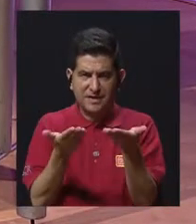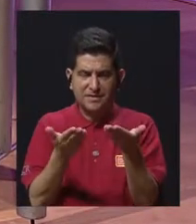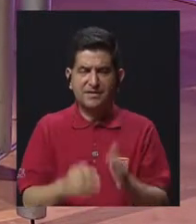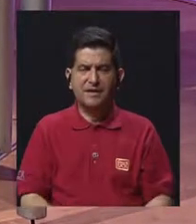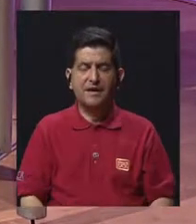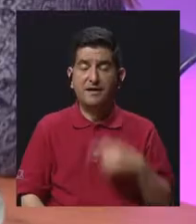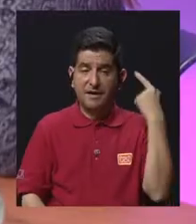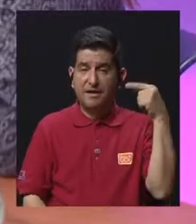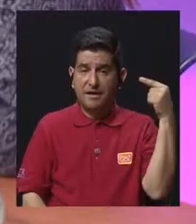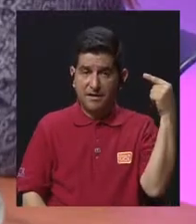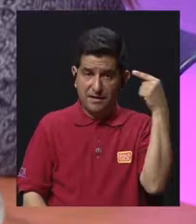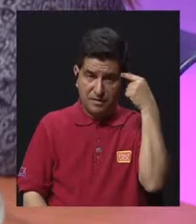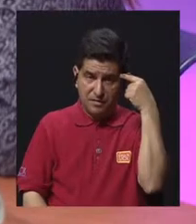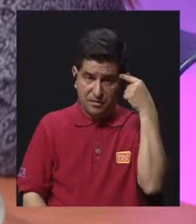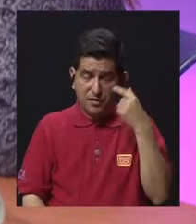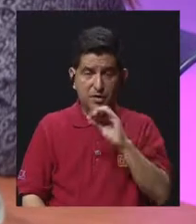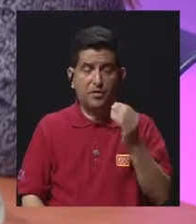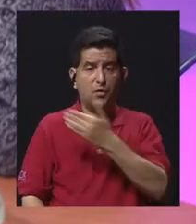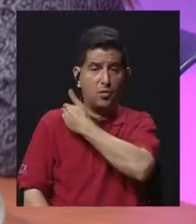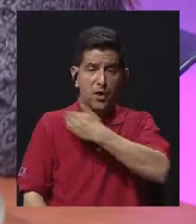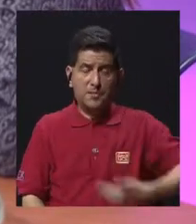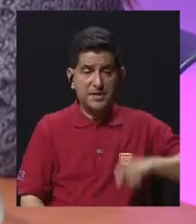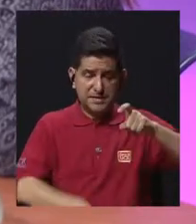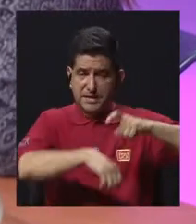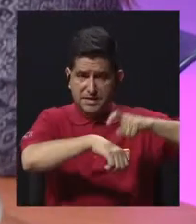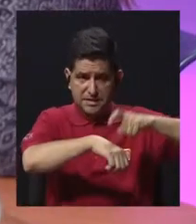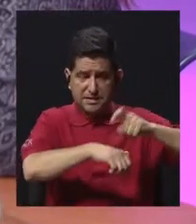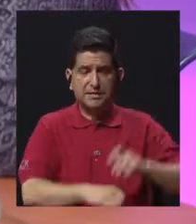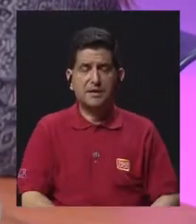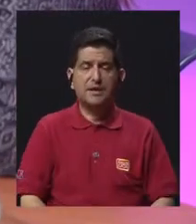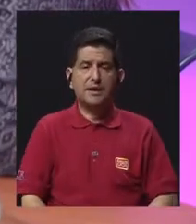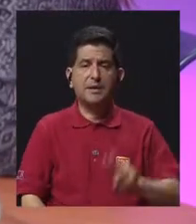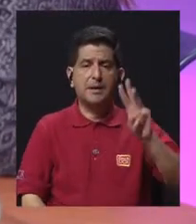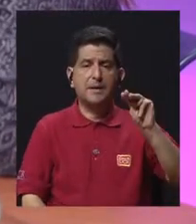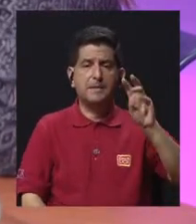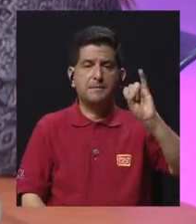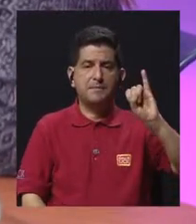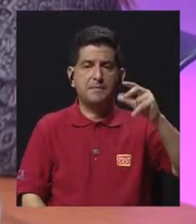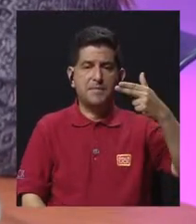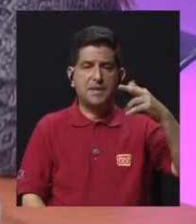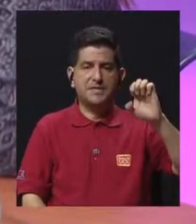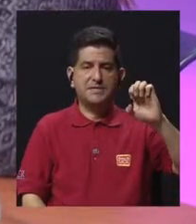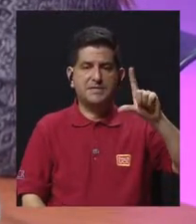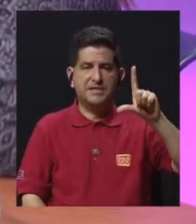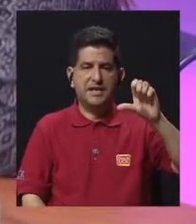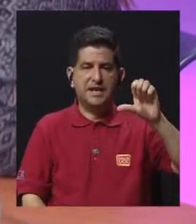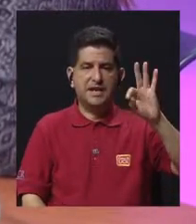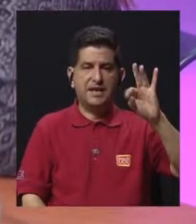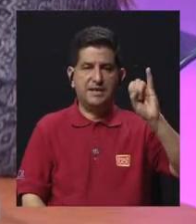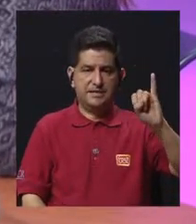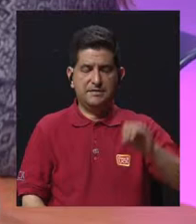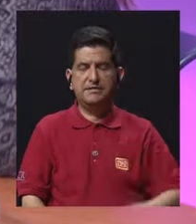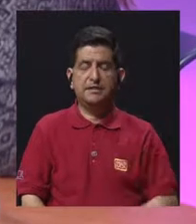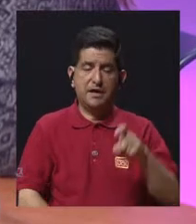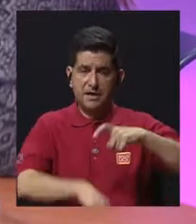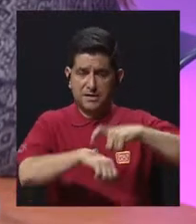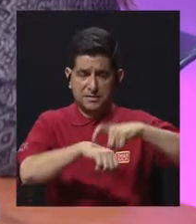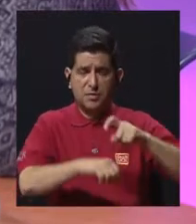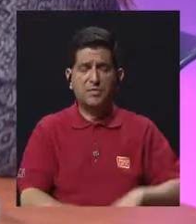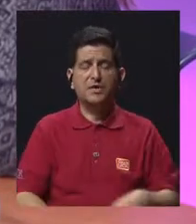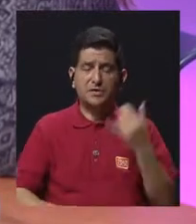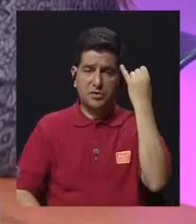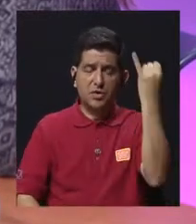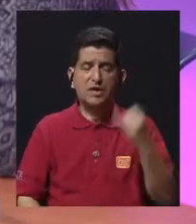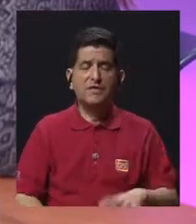de darle la batalla al Estado o al presidente que estaba en ese momento, Micheletti. La idea